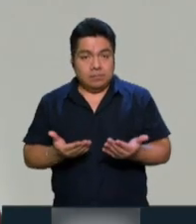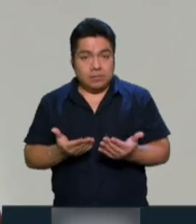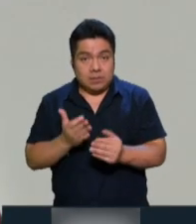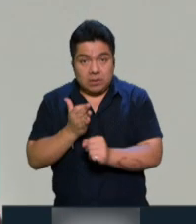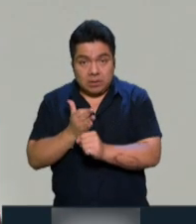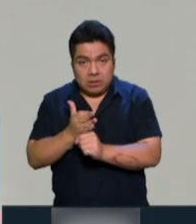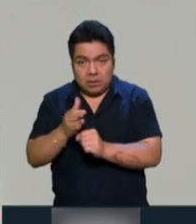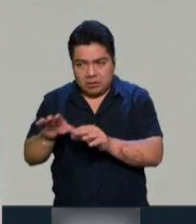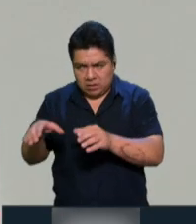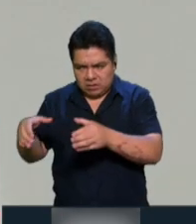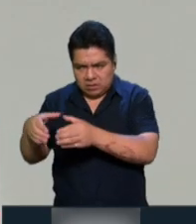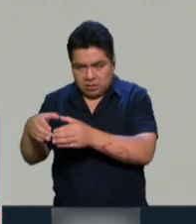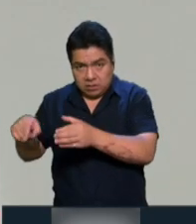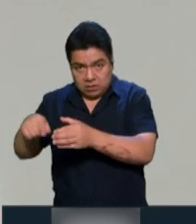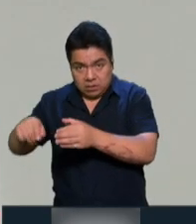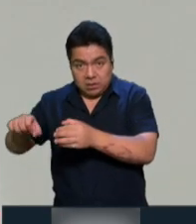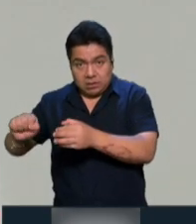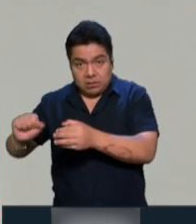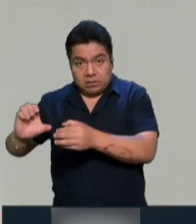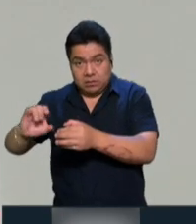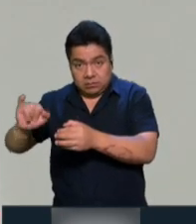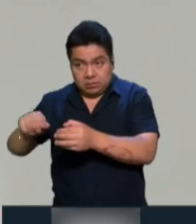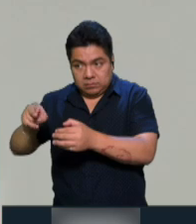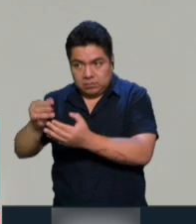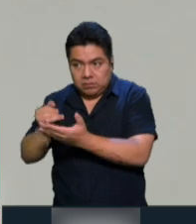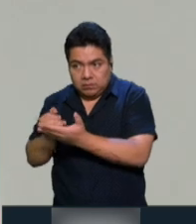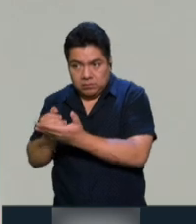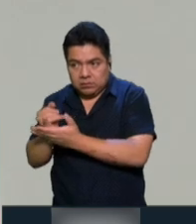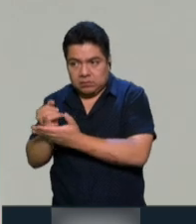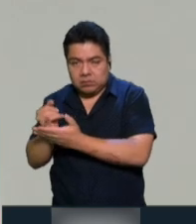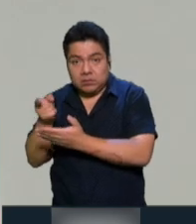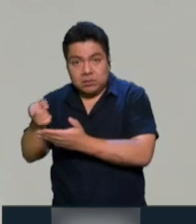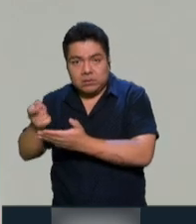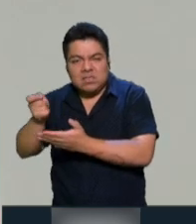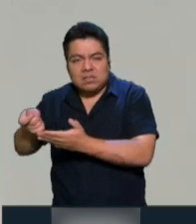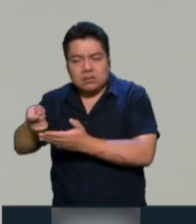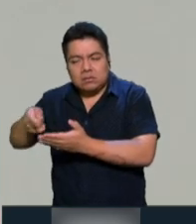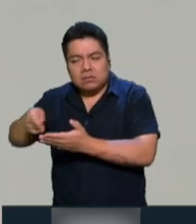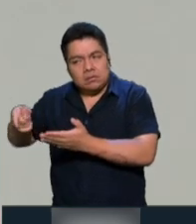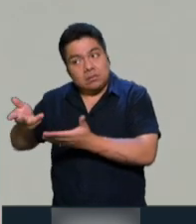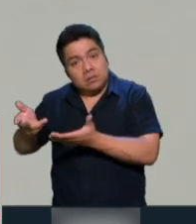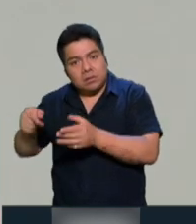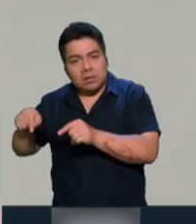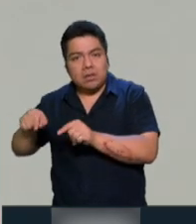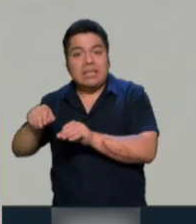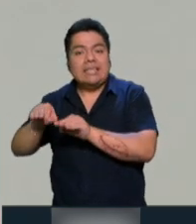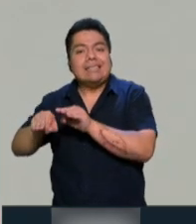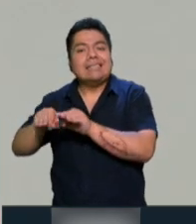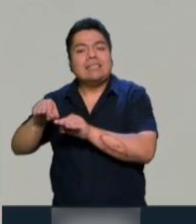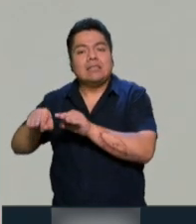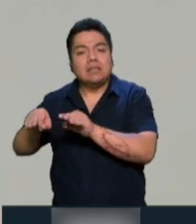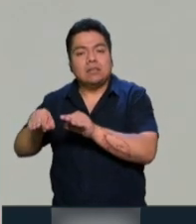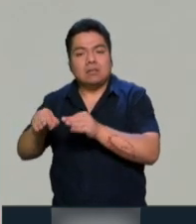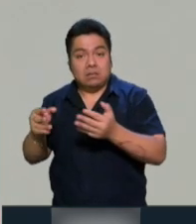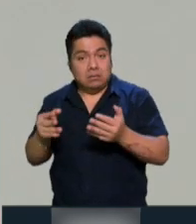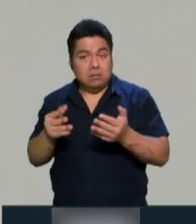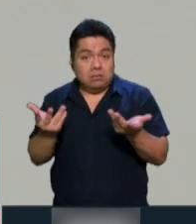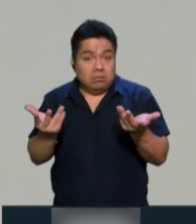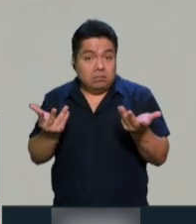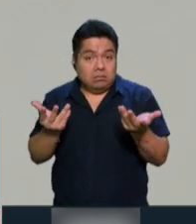Esta decisión que están tomando, pues es un mensaje de que pretenden detener